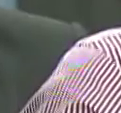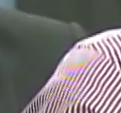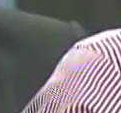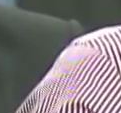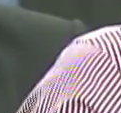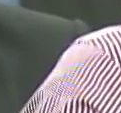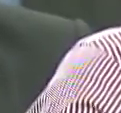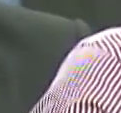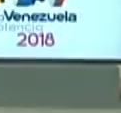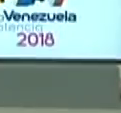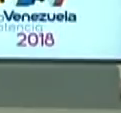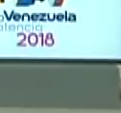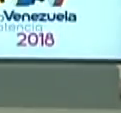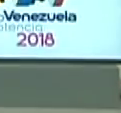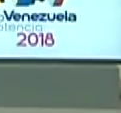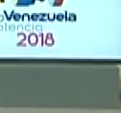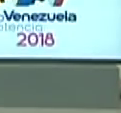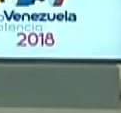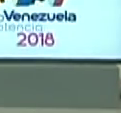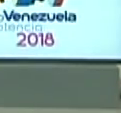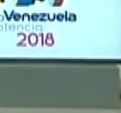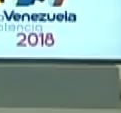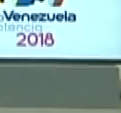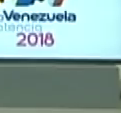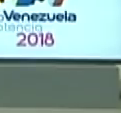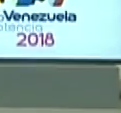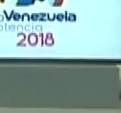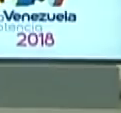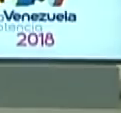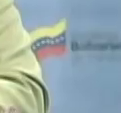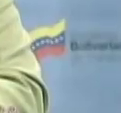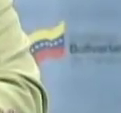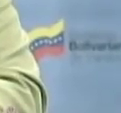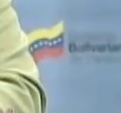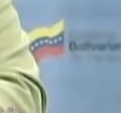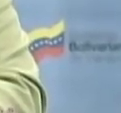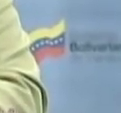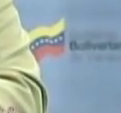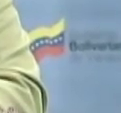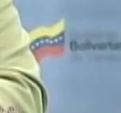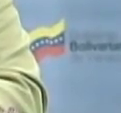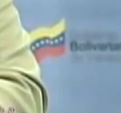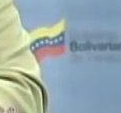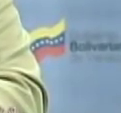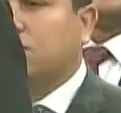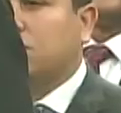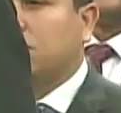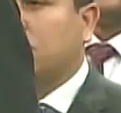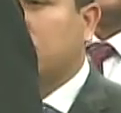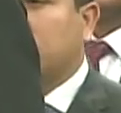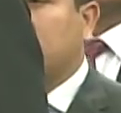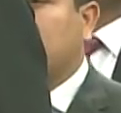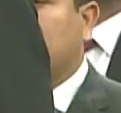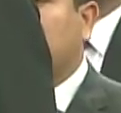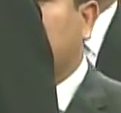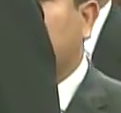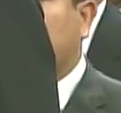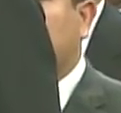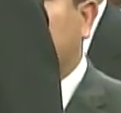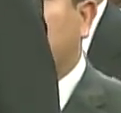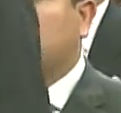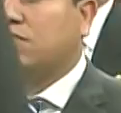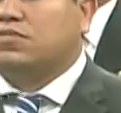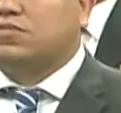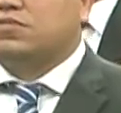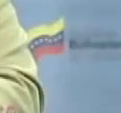veo los ministros de Petróleo, presidente PDVSA, mayor general, compañero Manuel Quevedo,